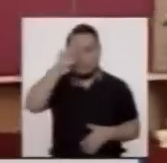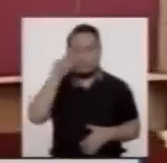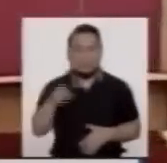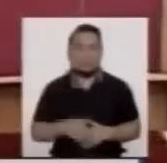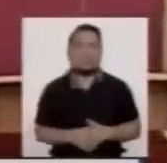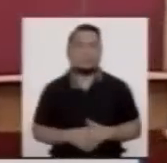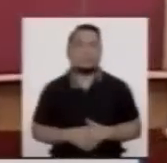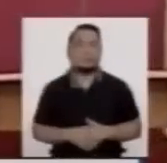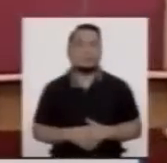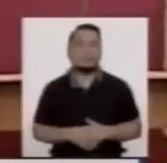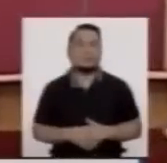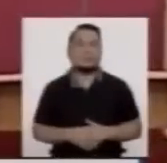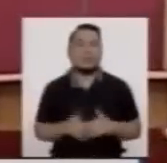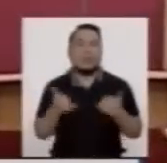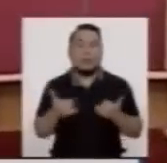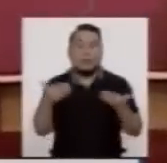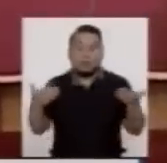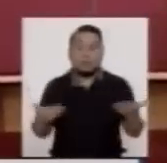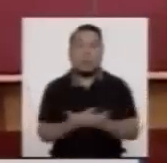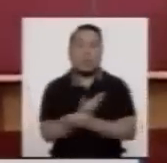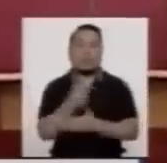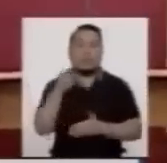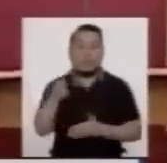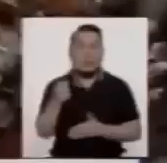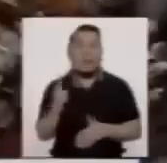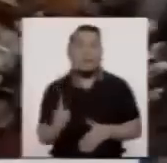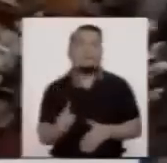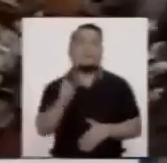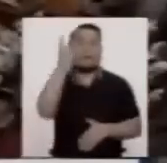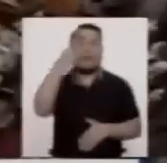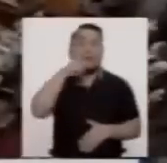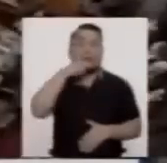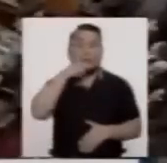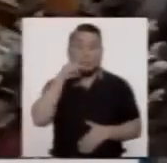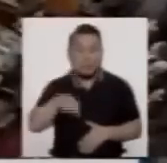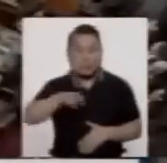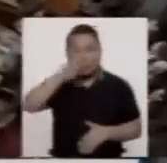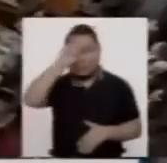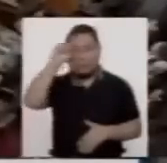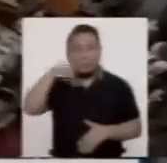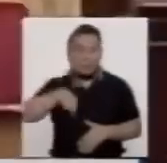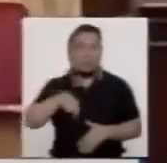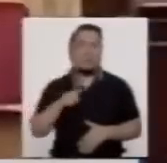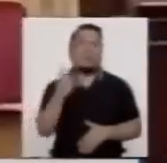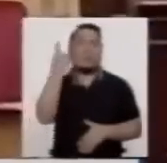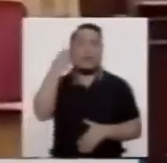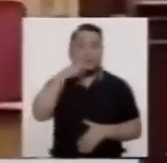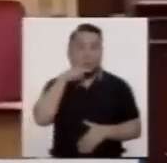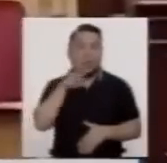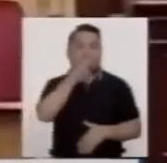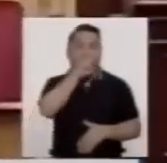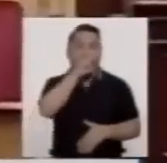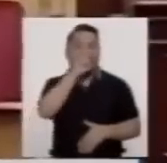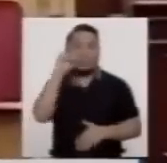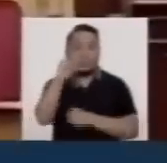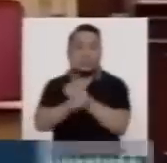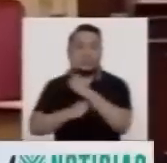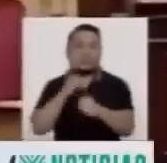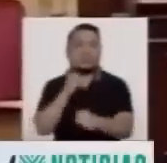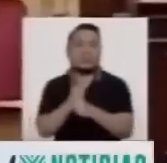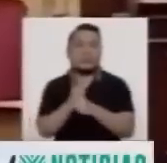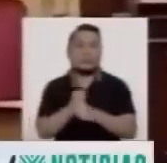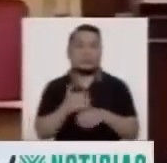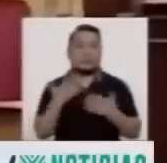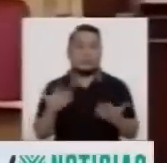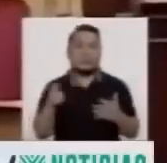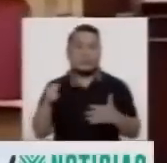darle el dinero que Pedro Castillo en algo pudo redistribuir para la prensa hegemónica no dado la prensa provincia ella le